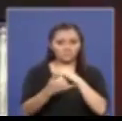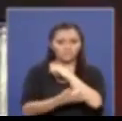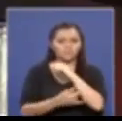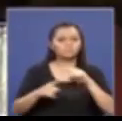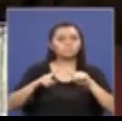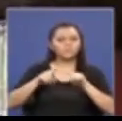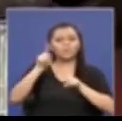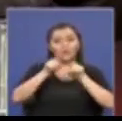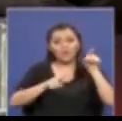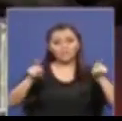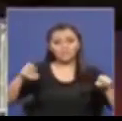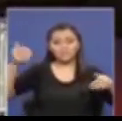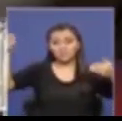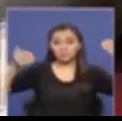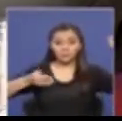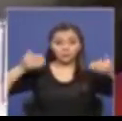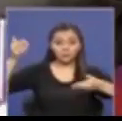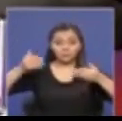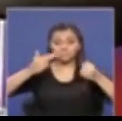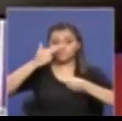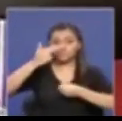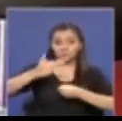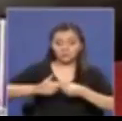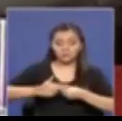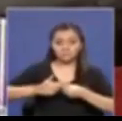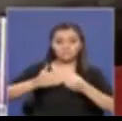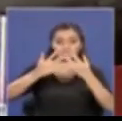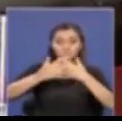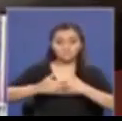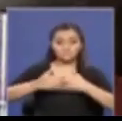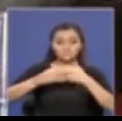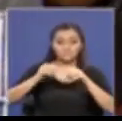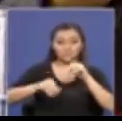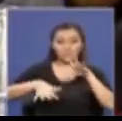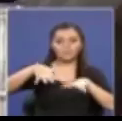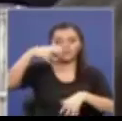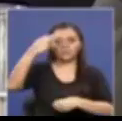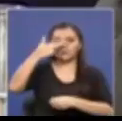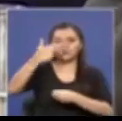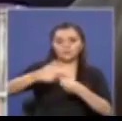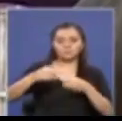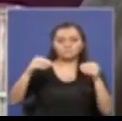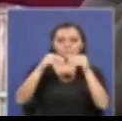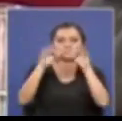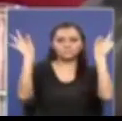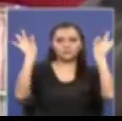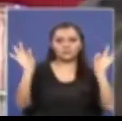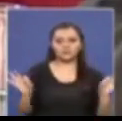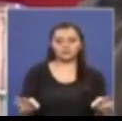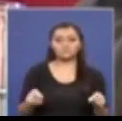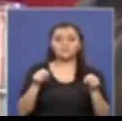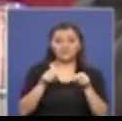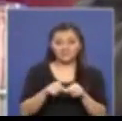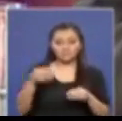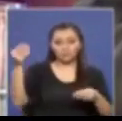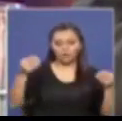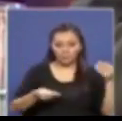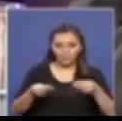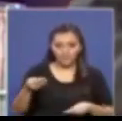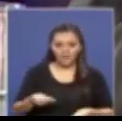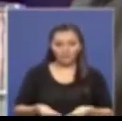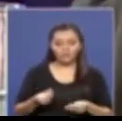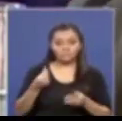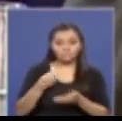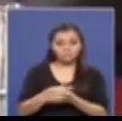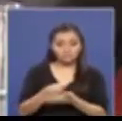veces incluso importamos diésel para termoeléctricas que quemen ese diésel y generen electricidad. Es importado, es